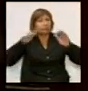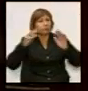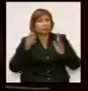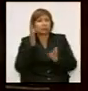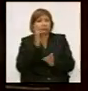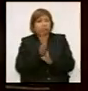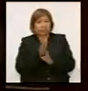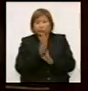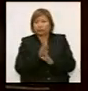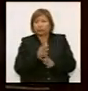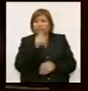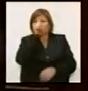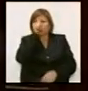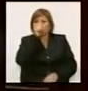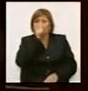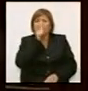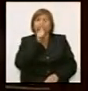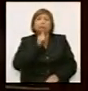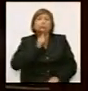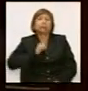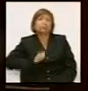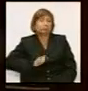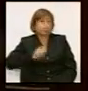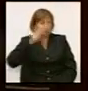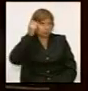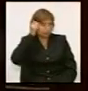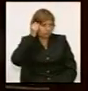de la tolerancia y la comprensión.